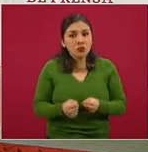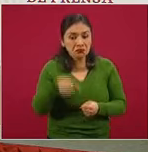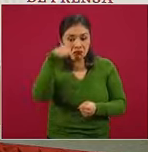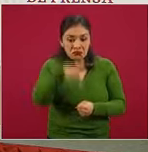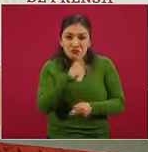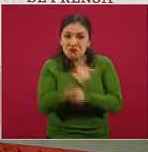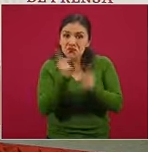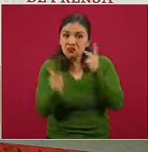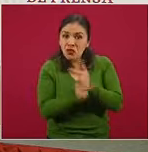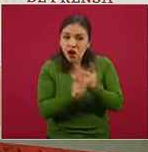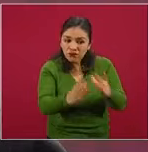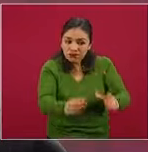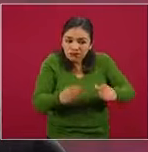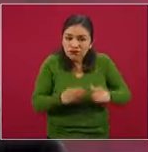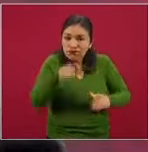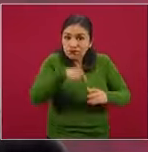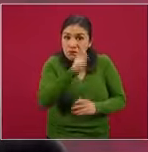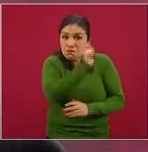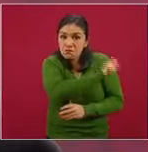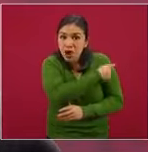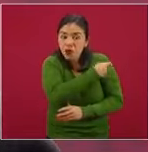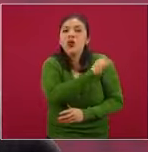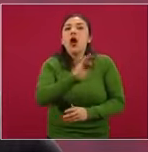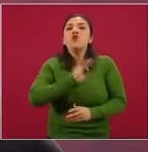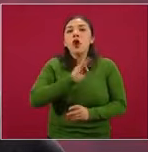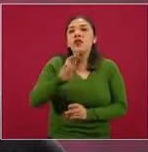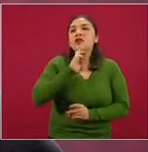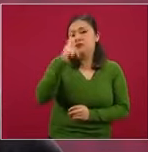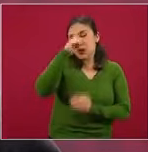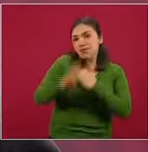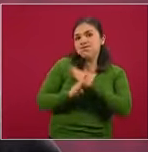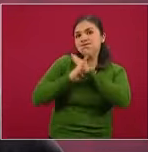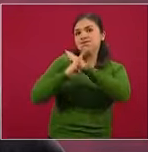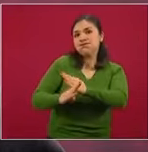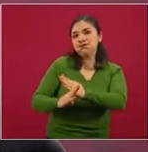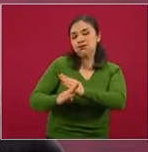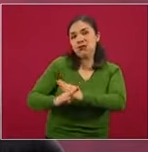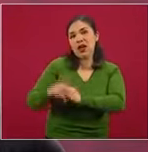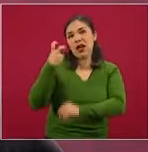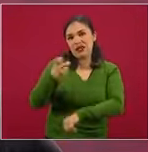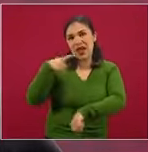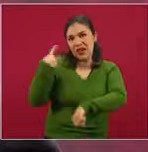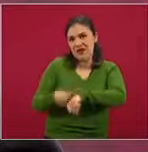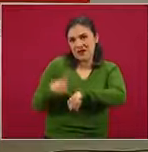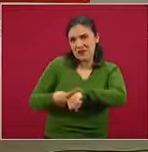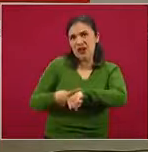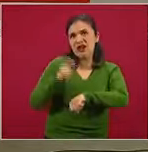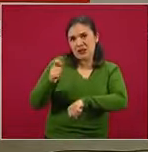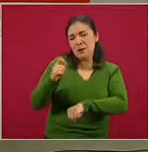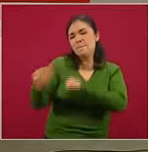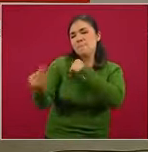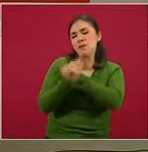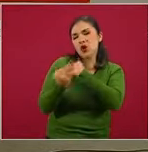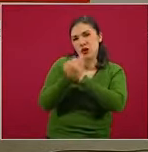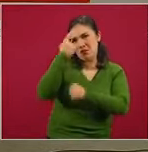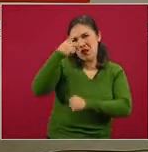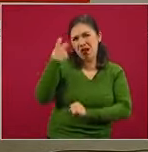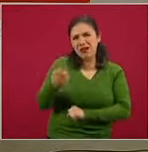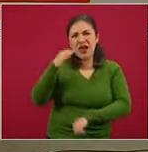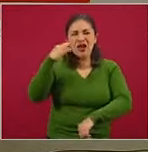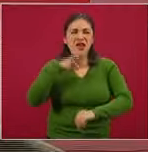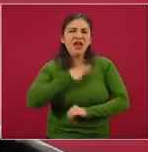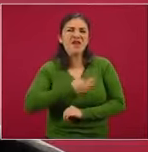producto que induce una respuesta inmune relevante para lo que se pretende, que es proteger contra la